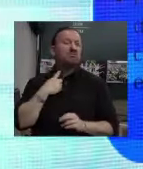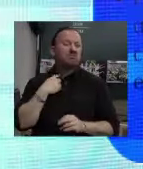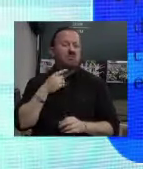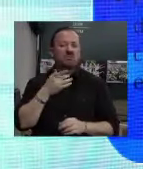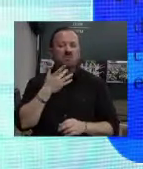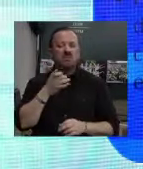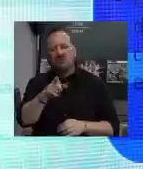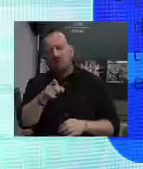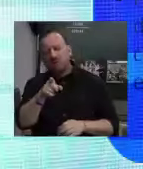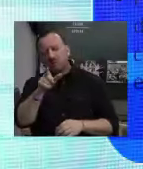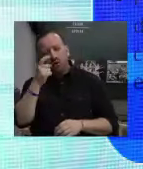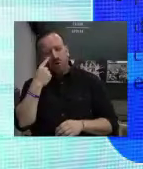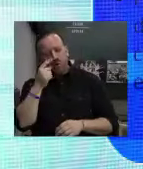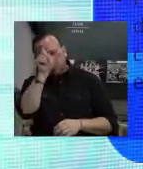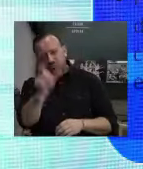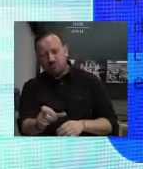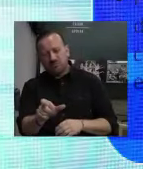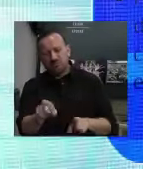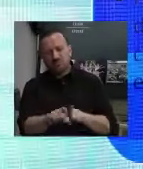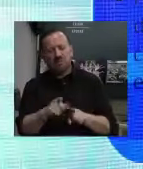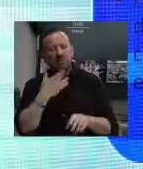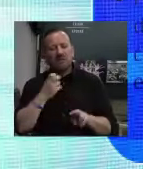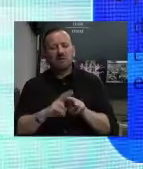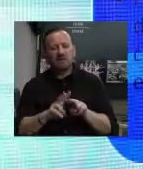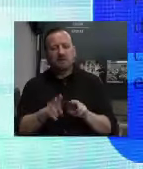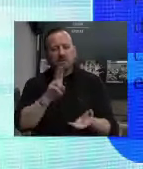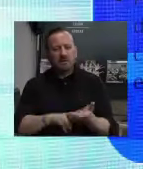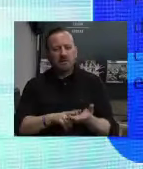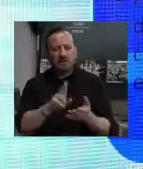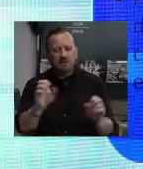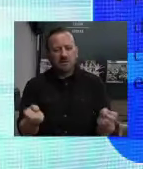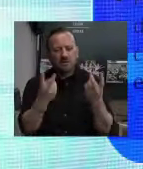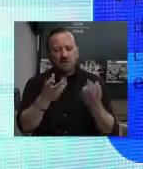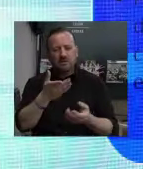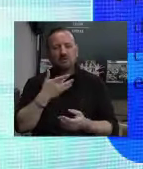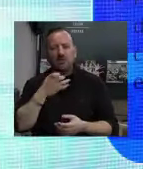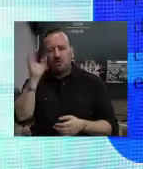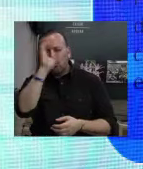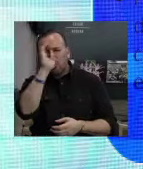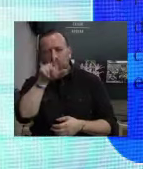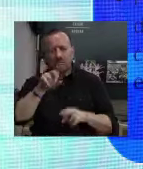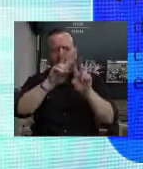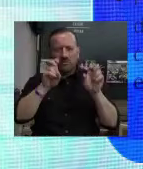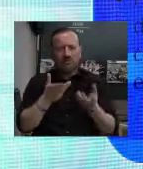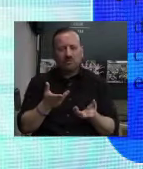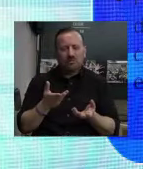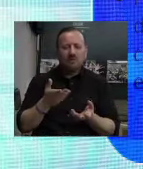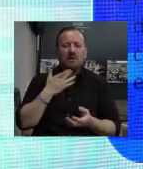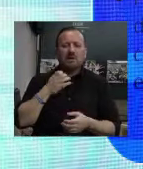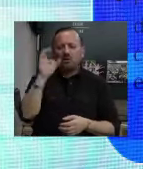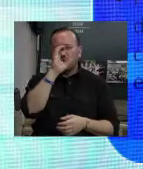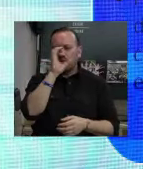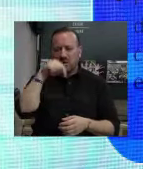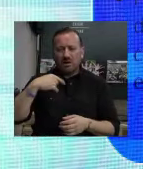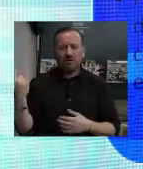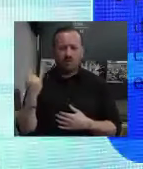detrás de esas personas qué es lo que hacen realmente qué es lo que buscan en esta materia Qué es lo que buscan en